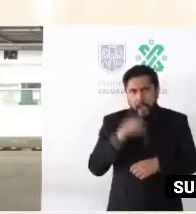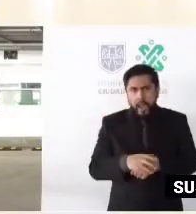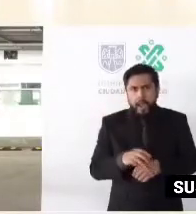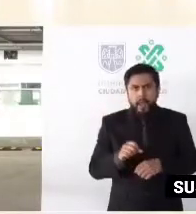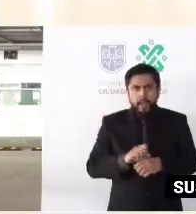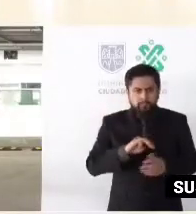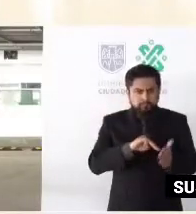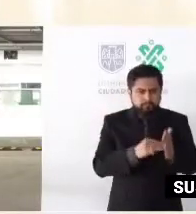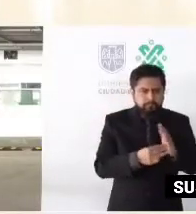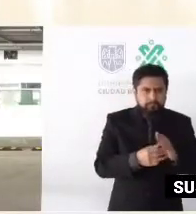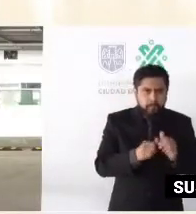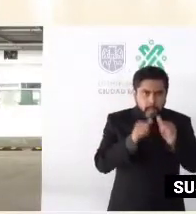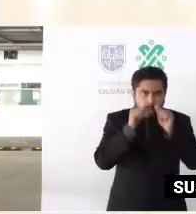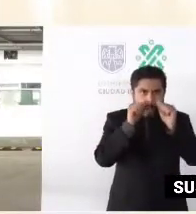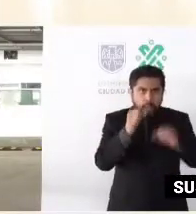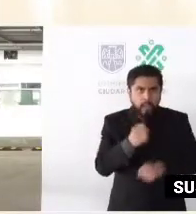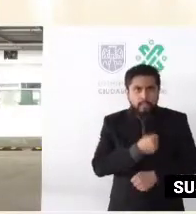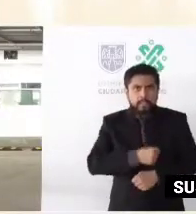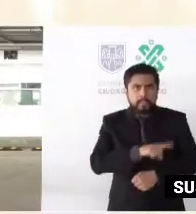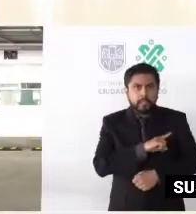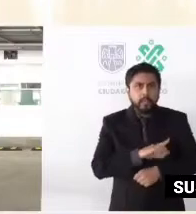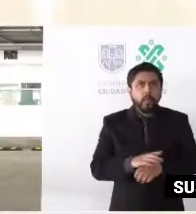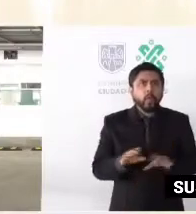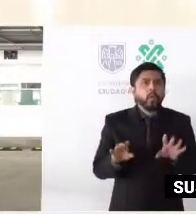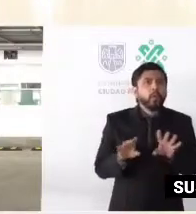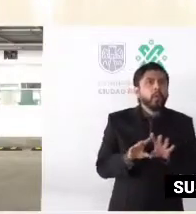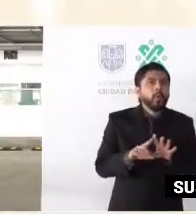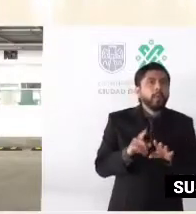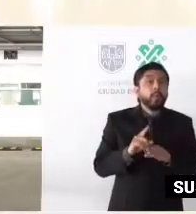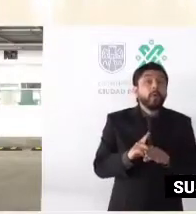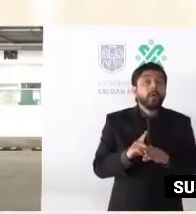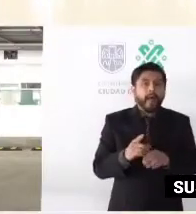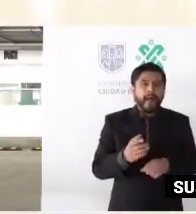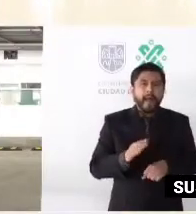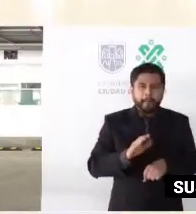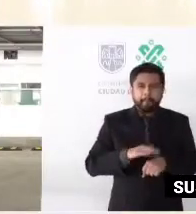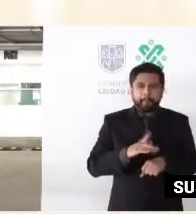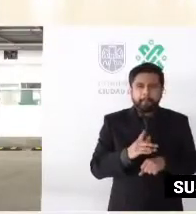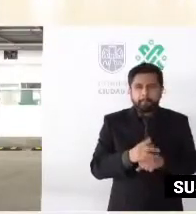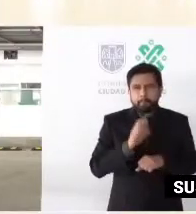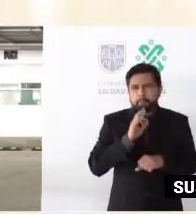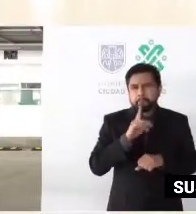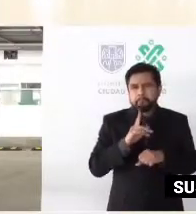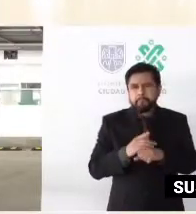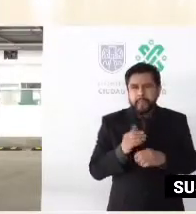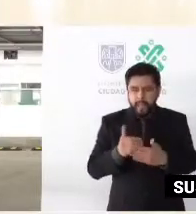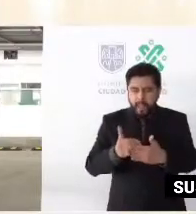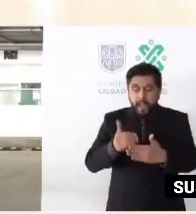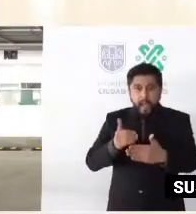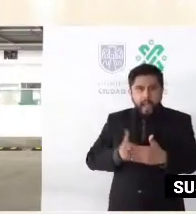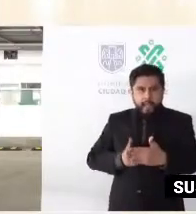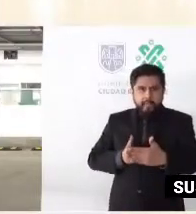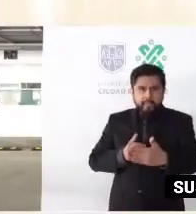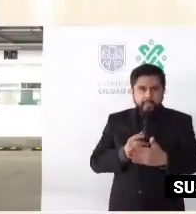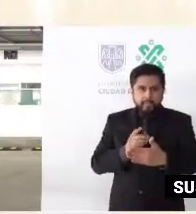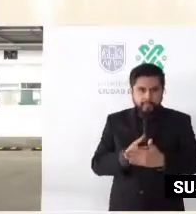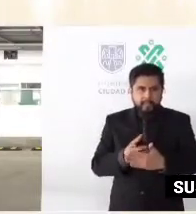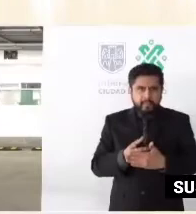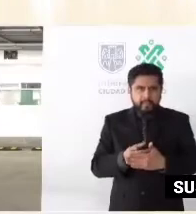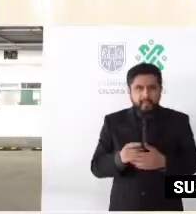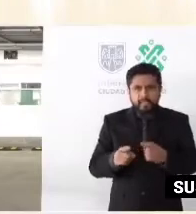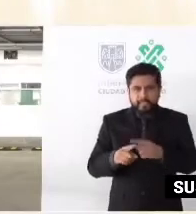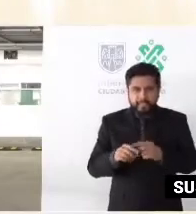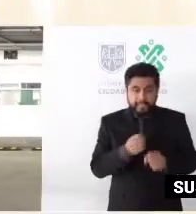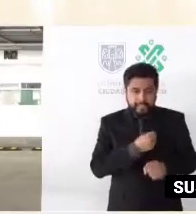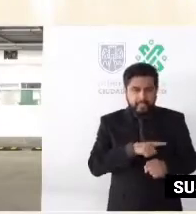atención a la salud, que es parte de la atención preventiva y atención de la salud, en el vínculo